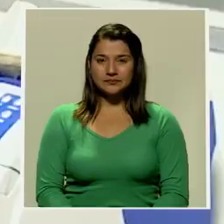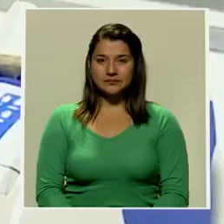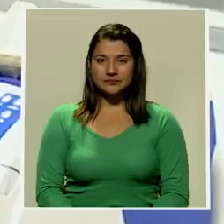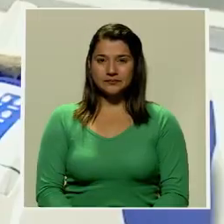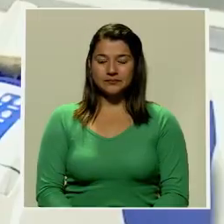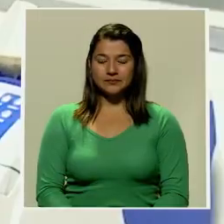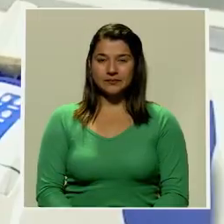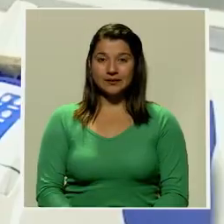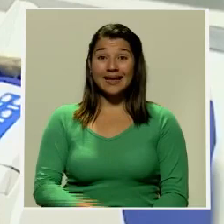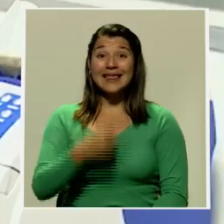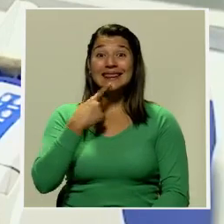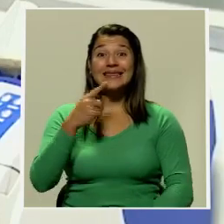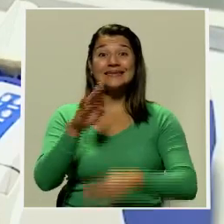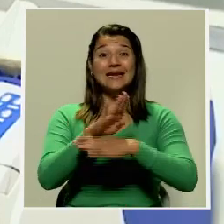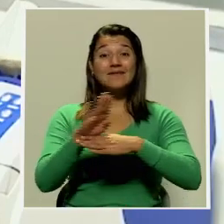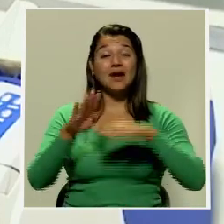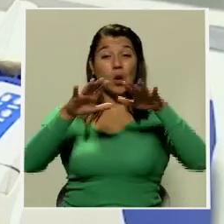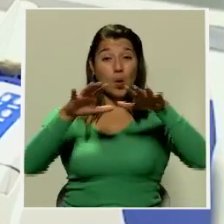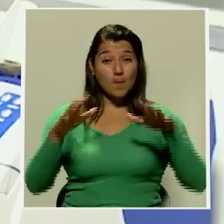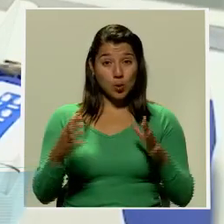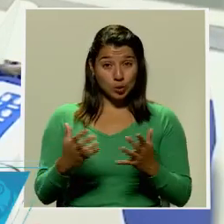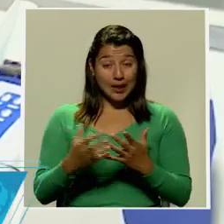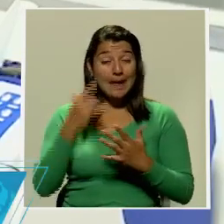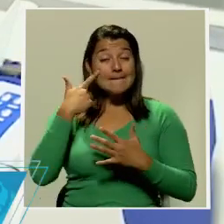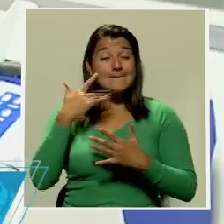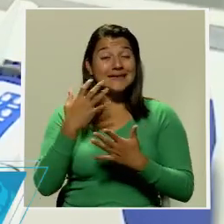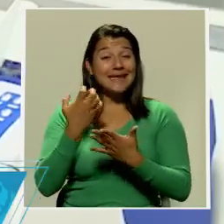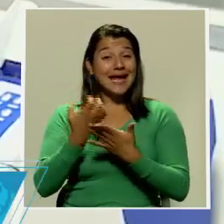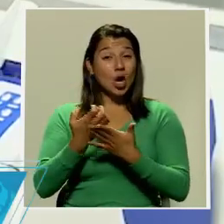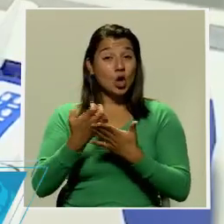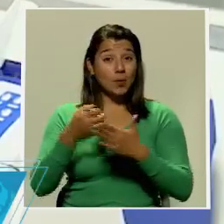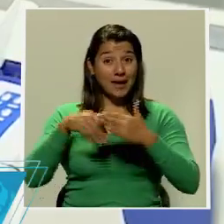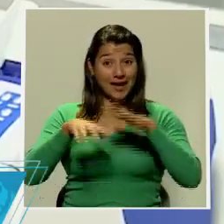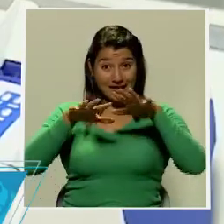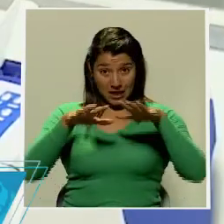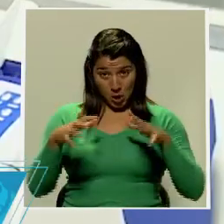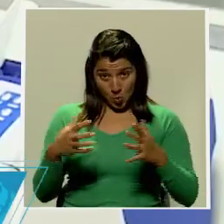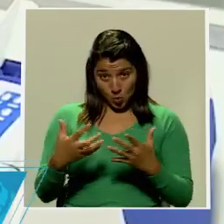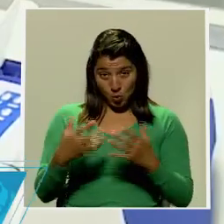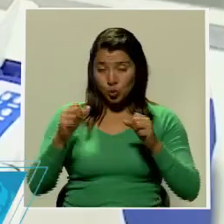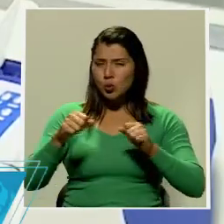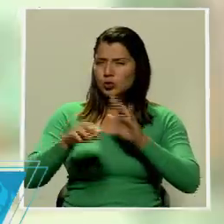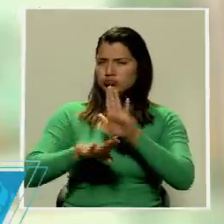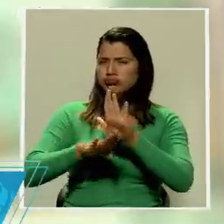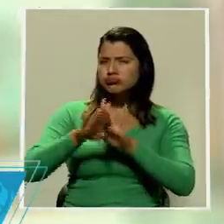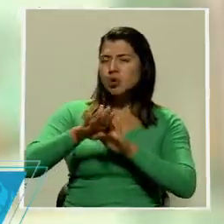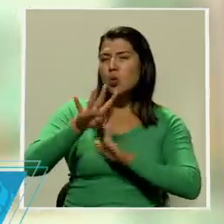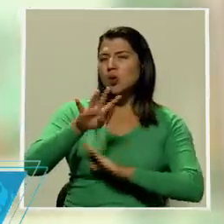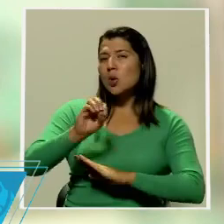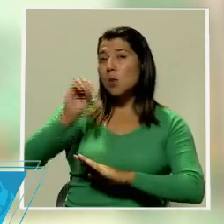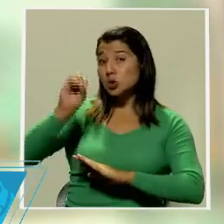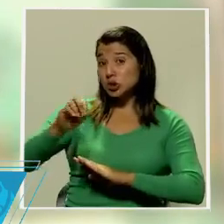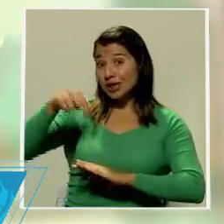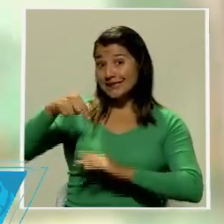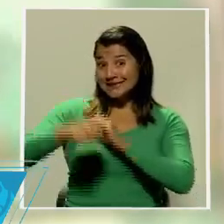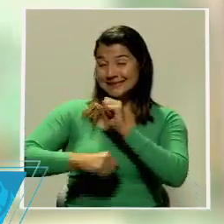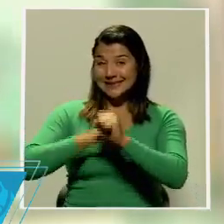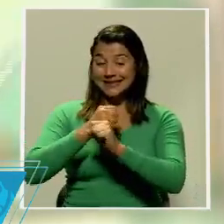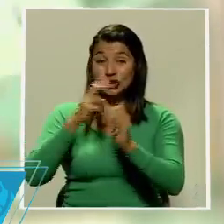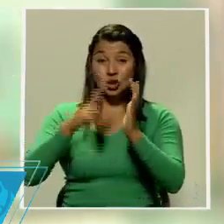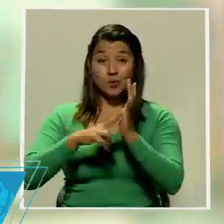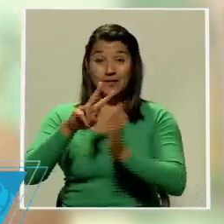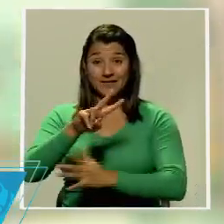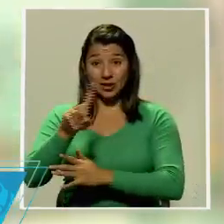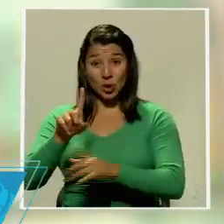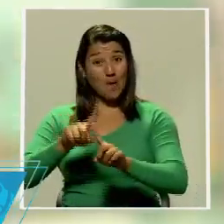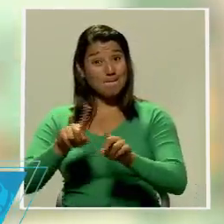Según un informe del Banco Mundial, se espera que la economía en todo el mundo se expanda un 4% en el 2021. Para la región